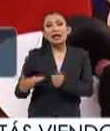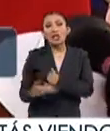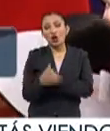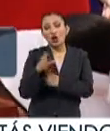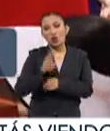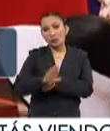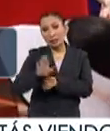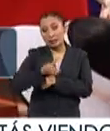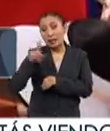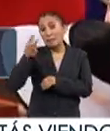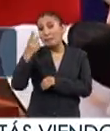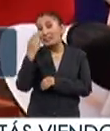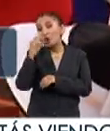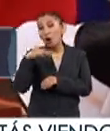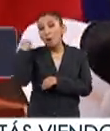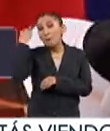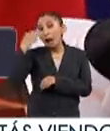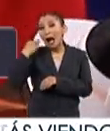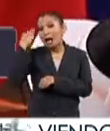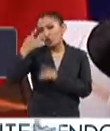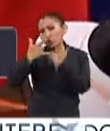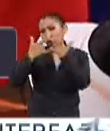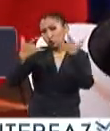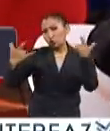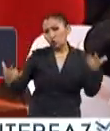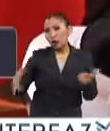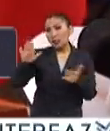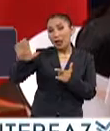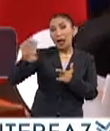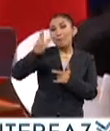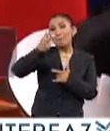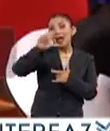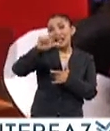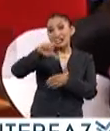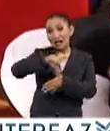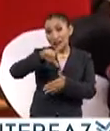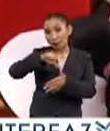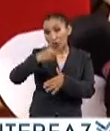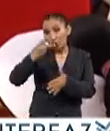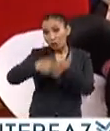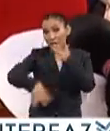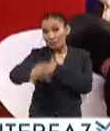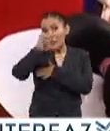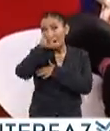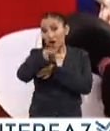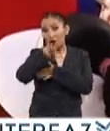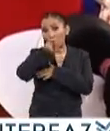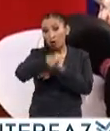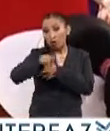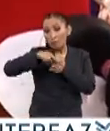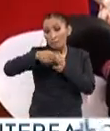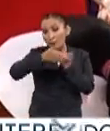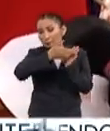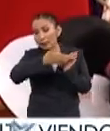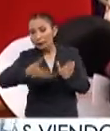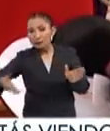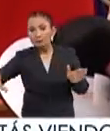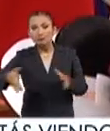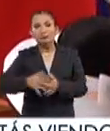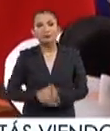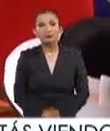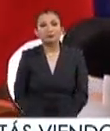Janeiro, donde el 25 de marzo la historia del Velas Latinoamérica 2018 se empezó a